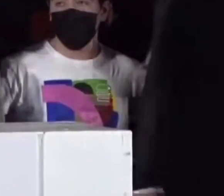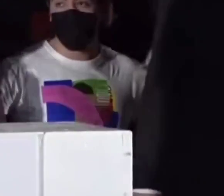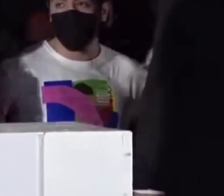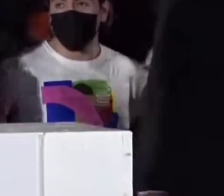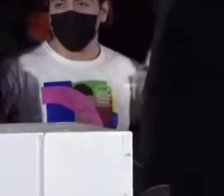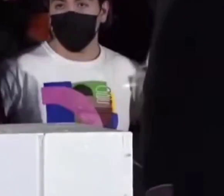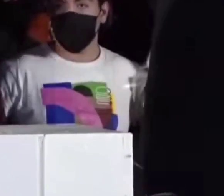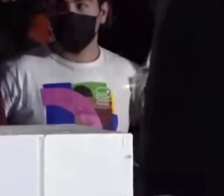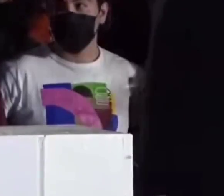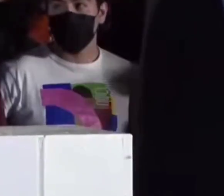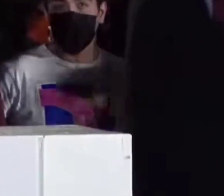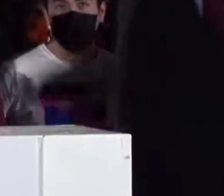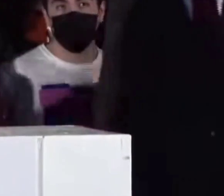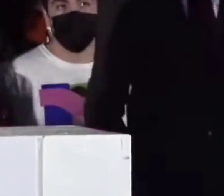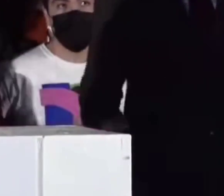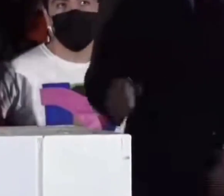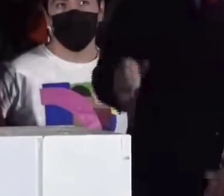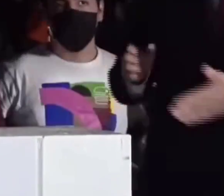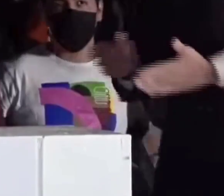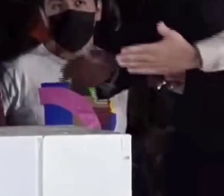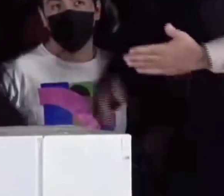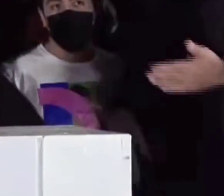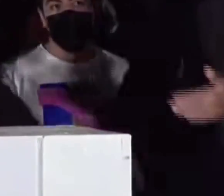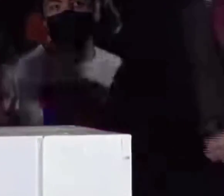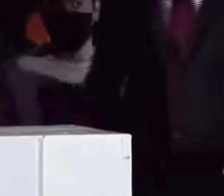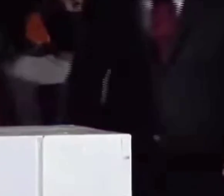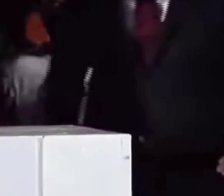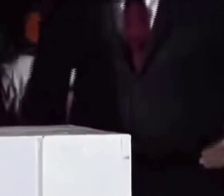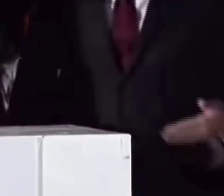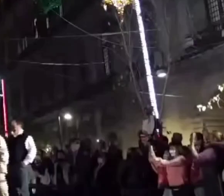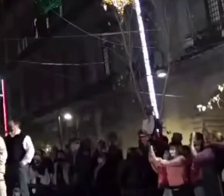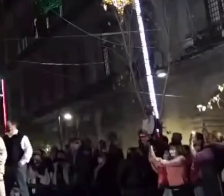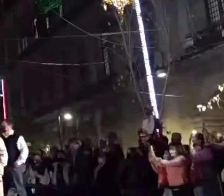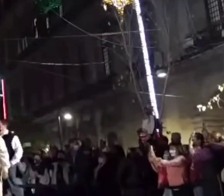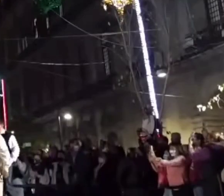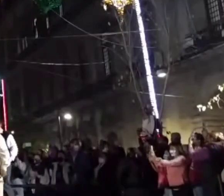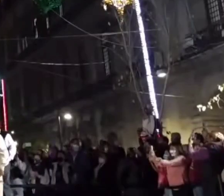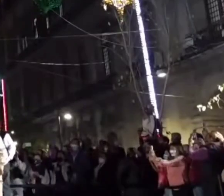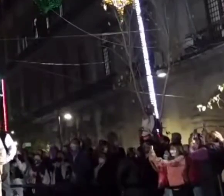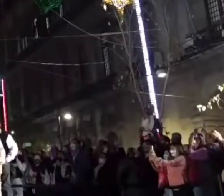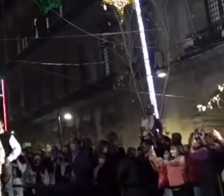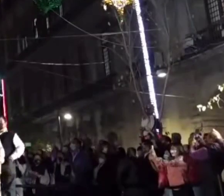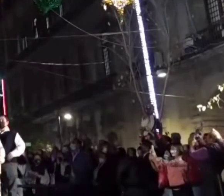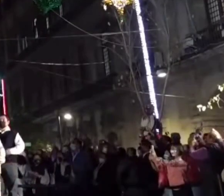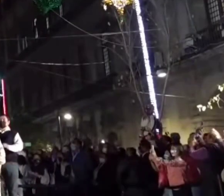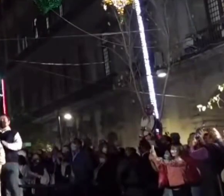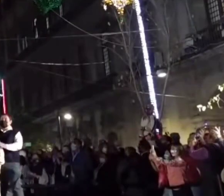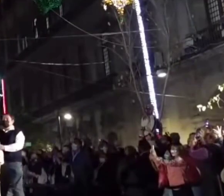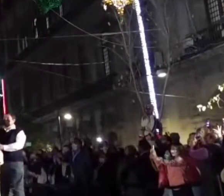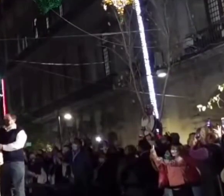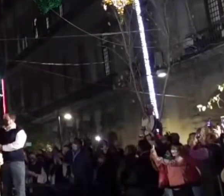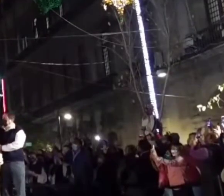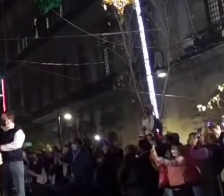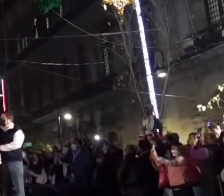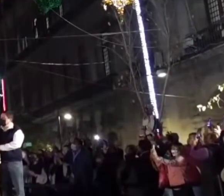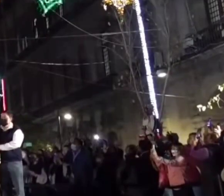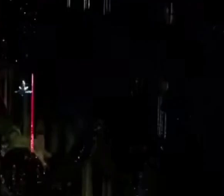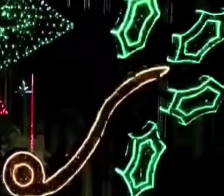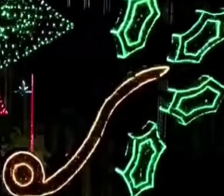conteo regresivo. Y dice 3, 2, 1.